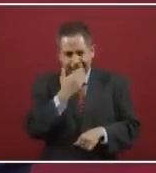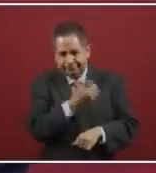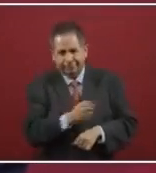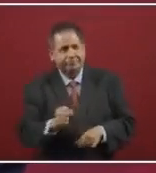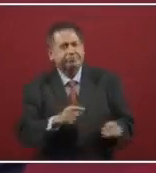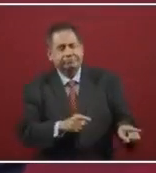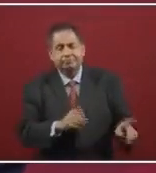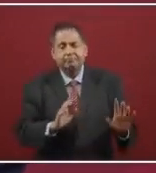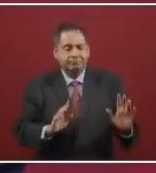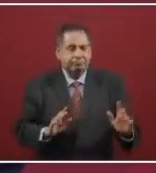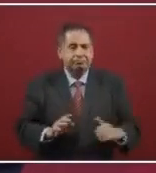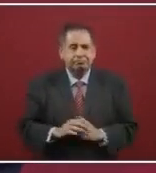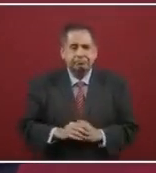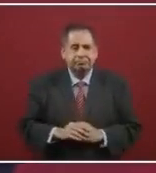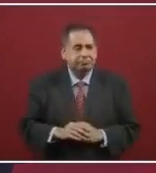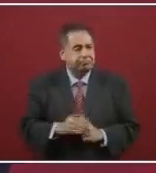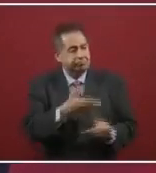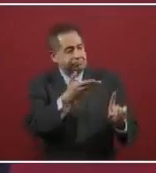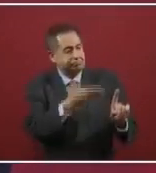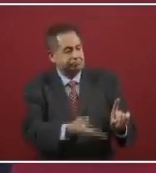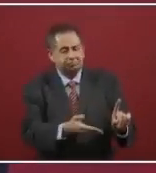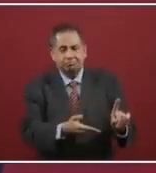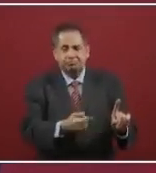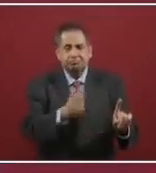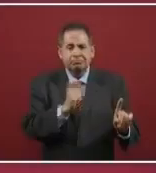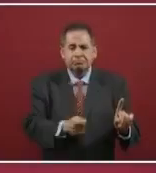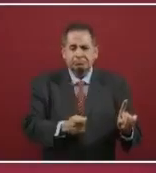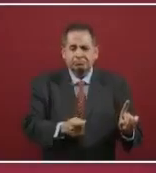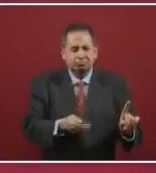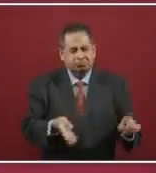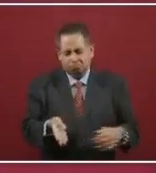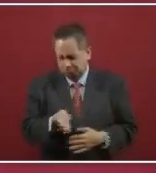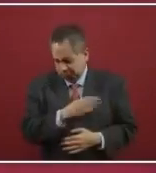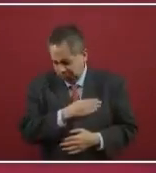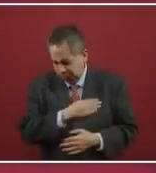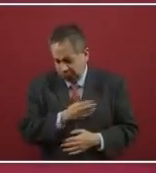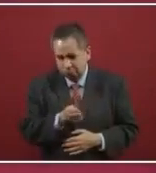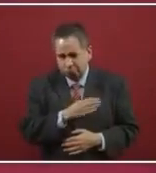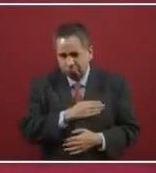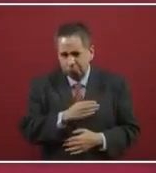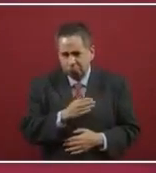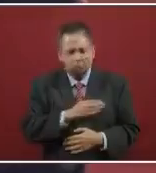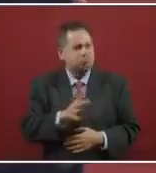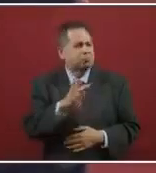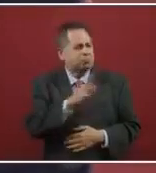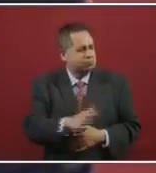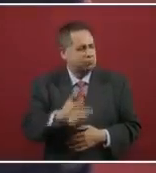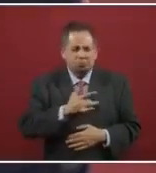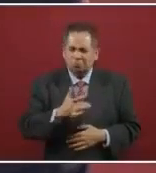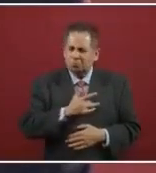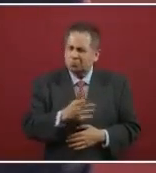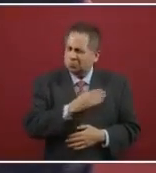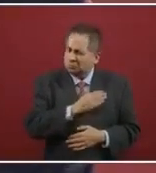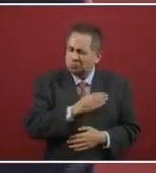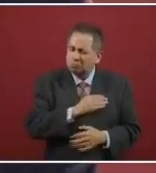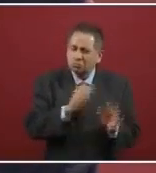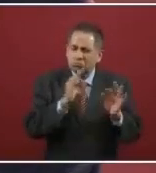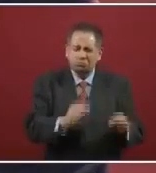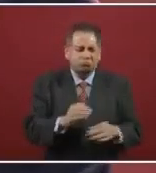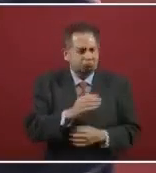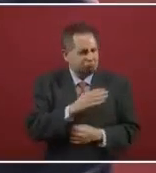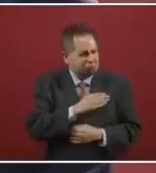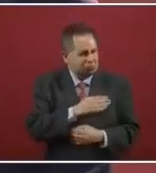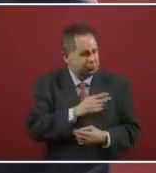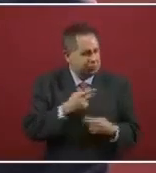por ser una persona buena, extraordinaria, una